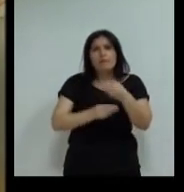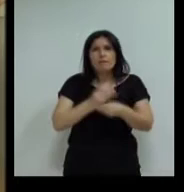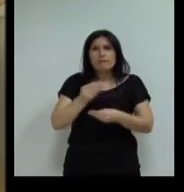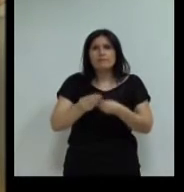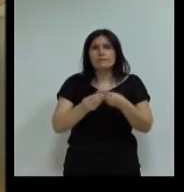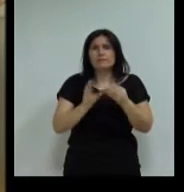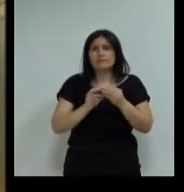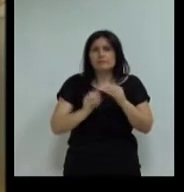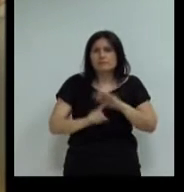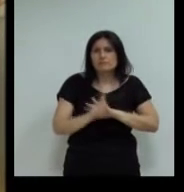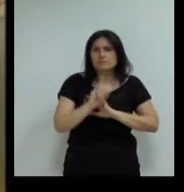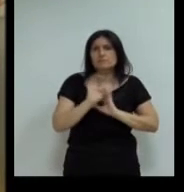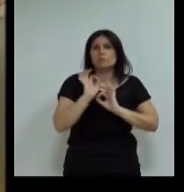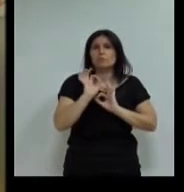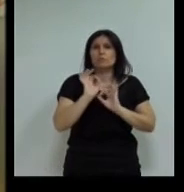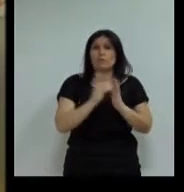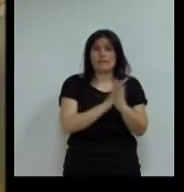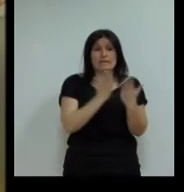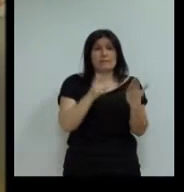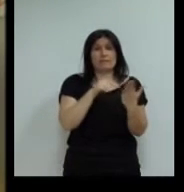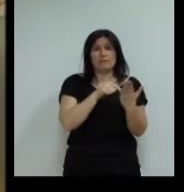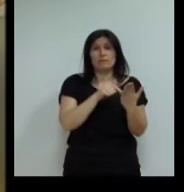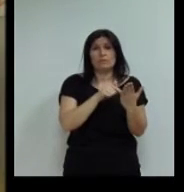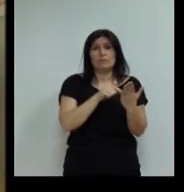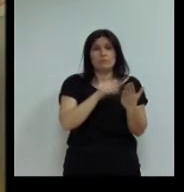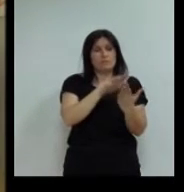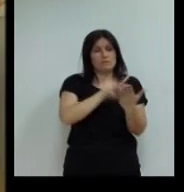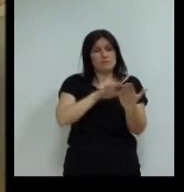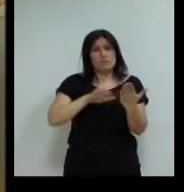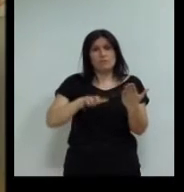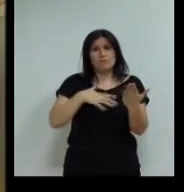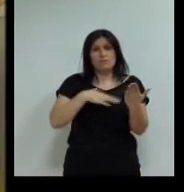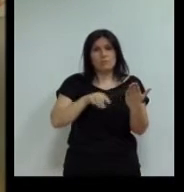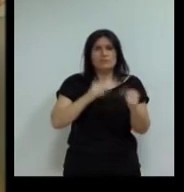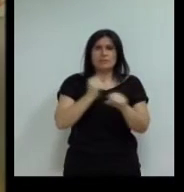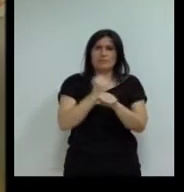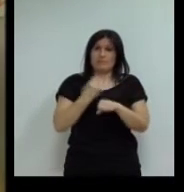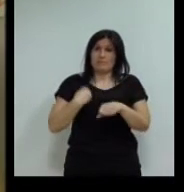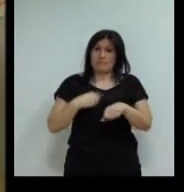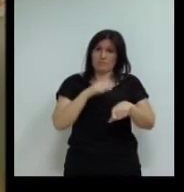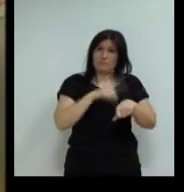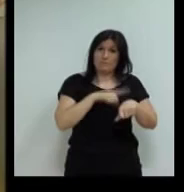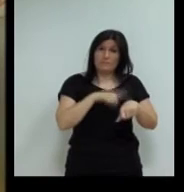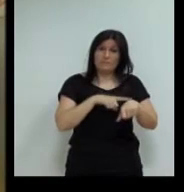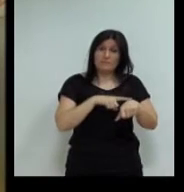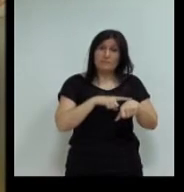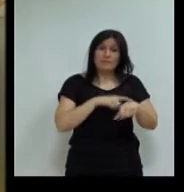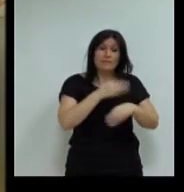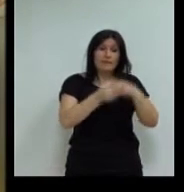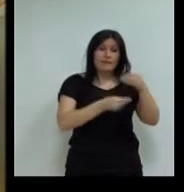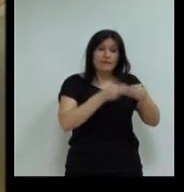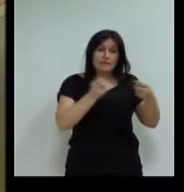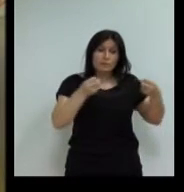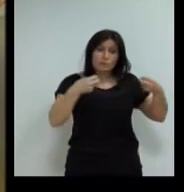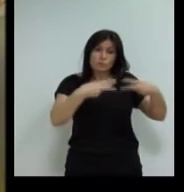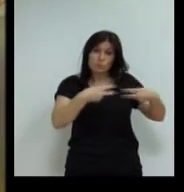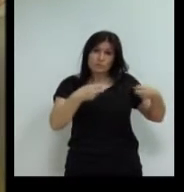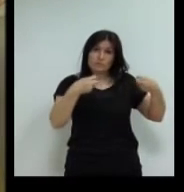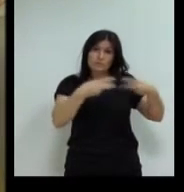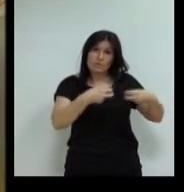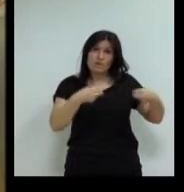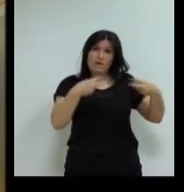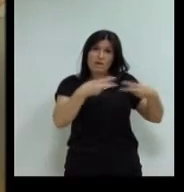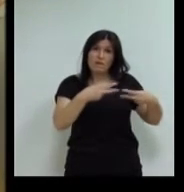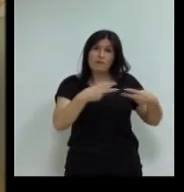con el libreto de la obra, pues desarrollar una anotación que nos permitiera trabajar a la vez realizando el subtitulado de la obra,